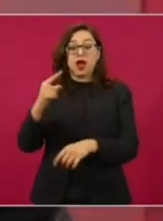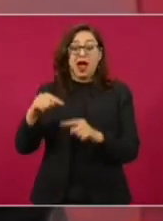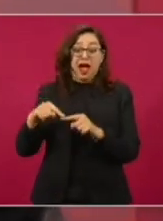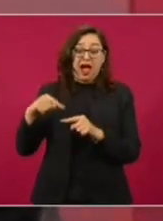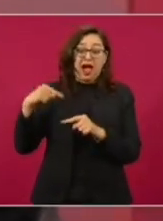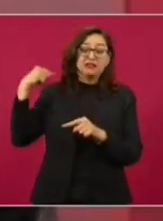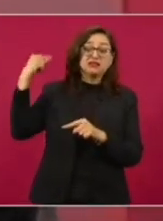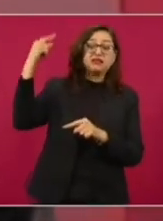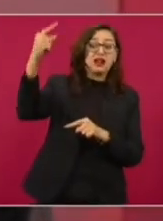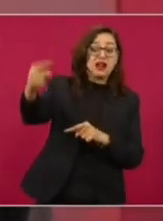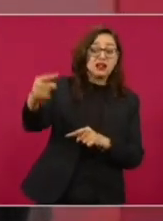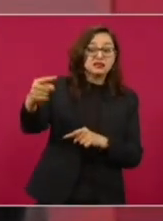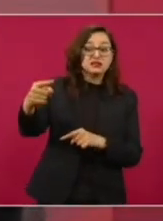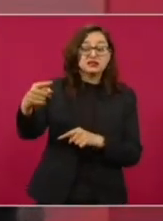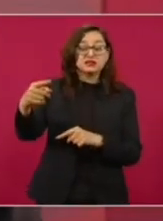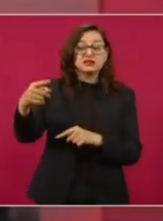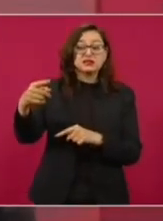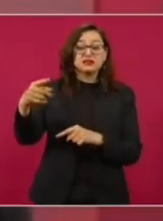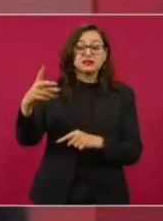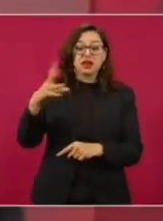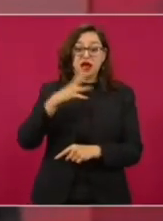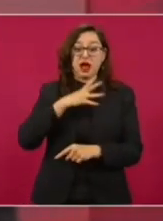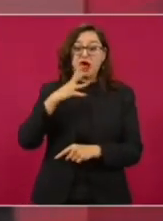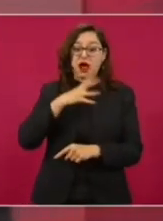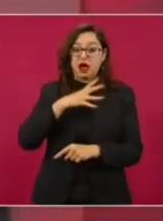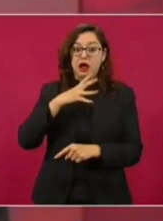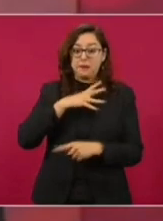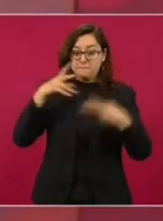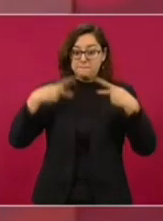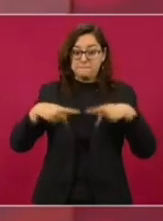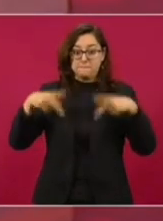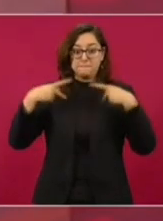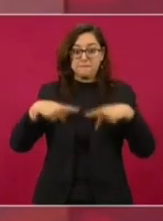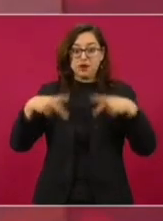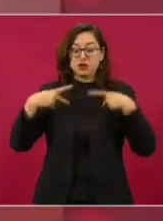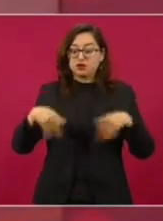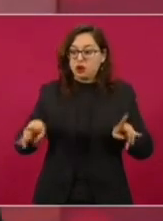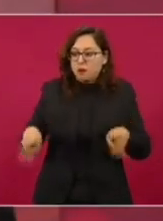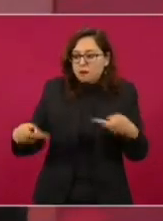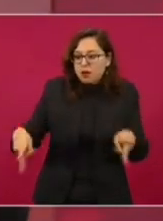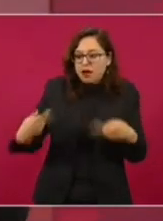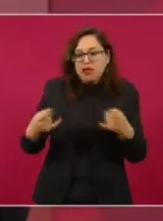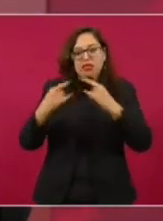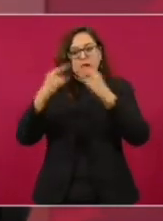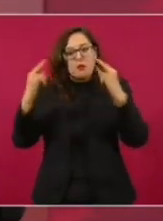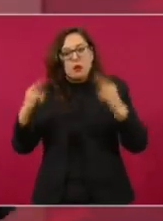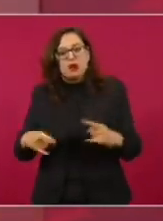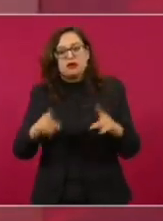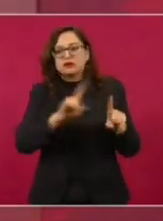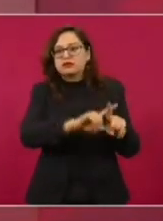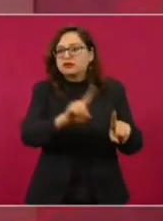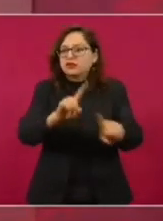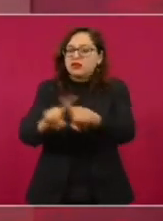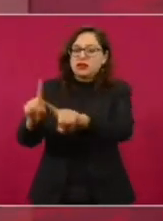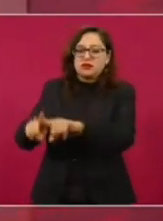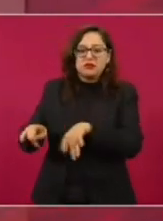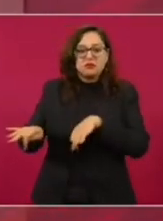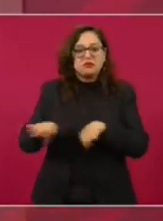de comerciantes y